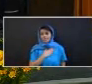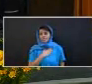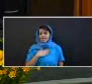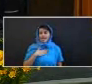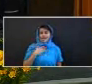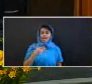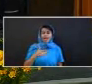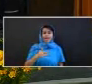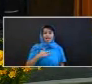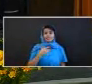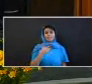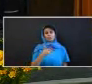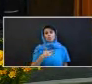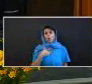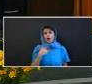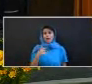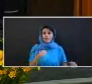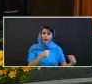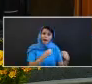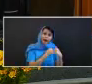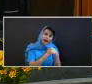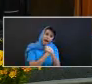Me siento